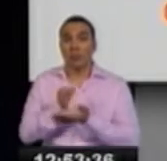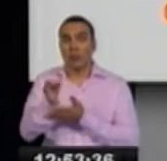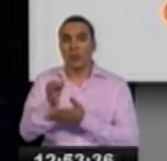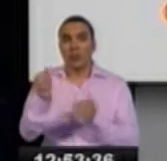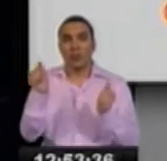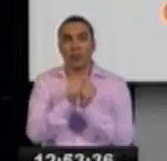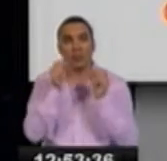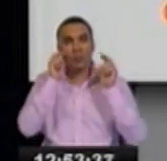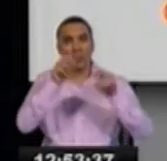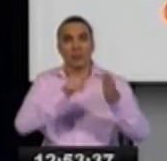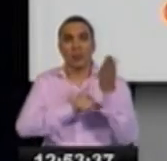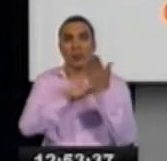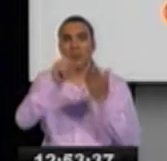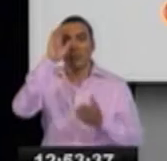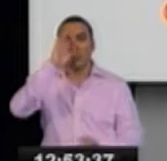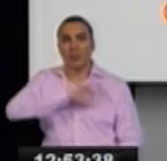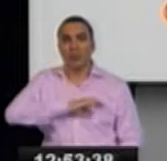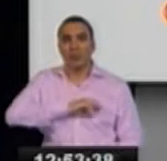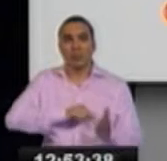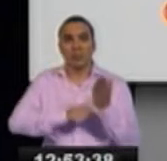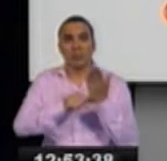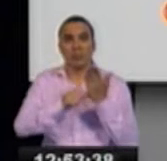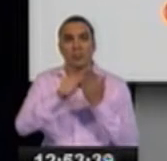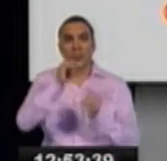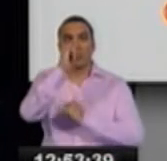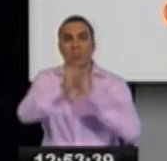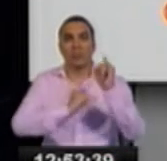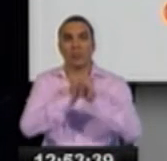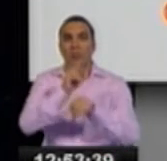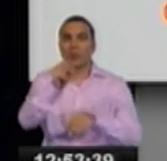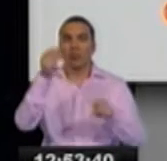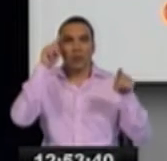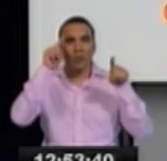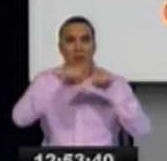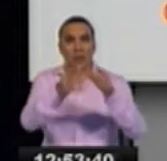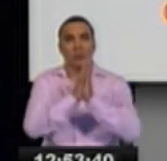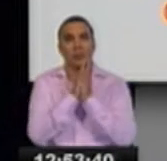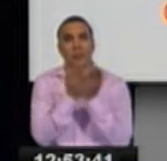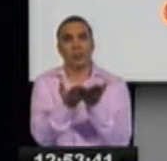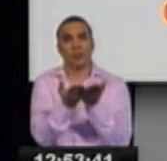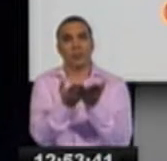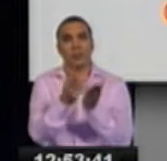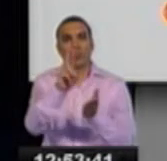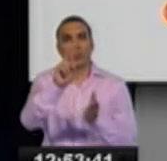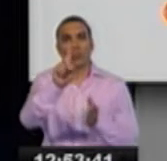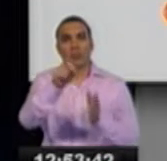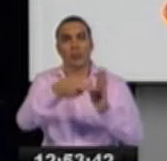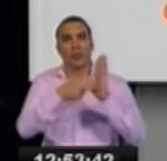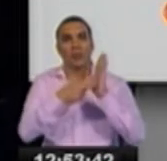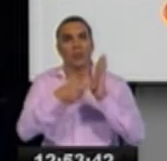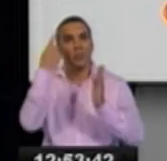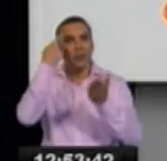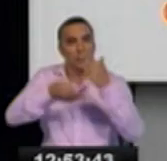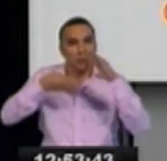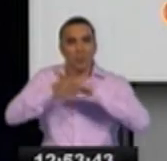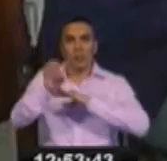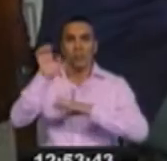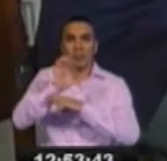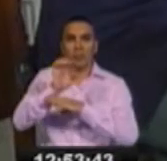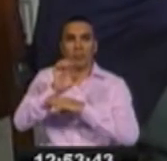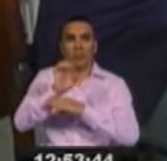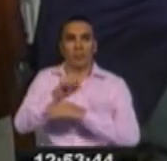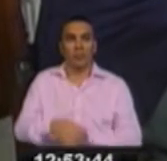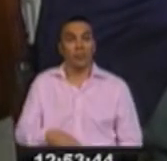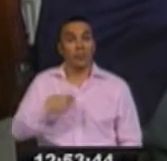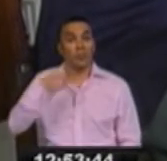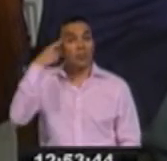conmina al Ministerio del Interior y Cancillería a desistir de la medida de exigir pasaporte como único requisito para ingresar al Ecuador. Gándara